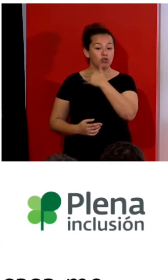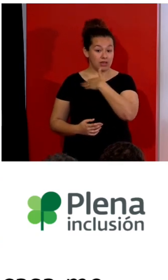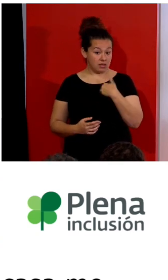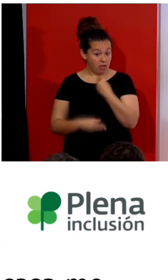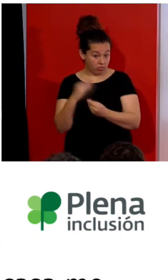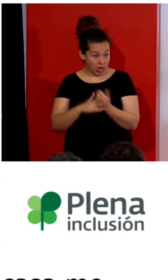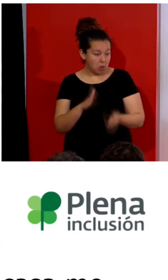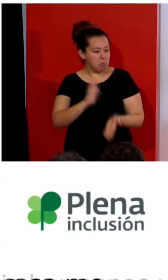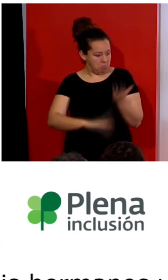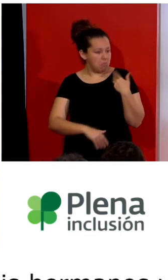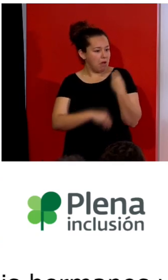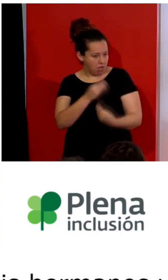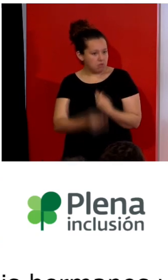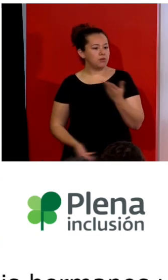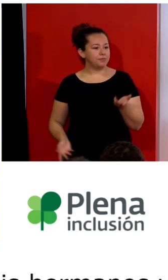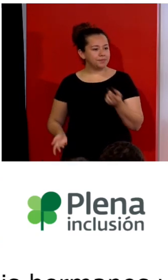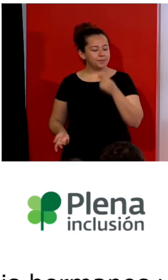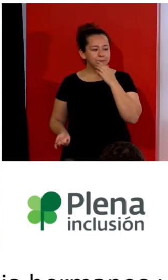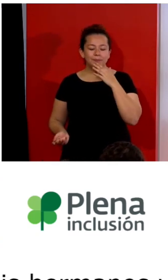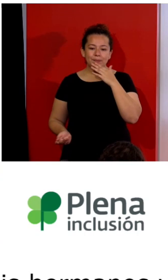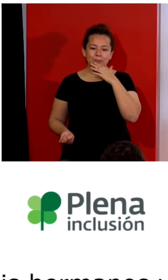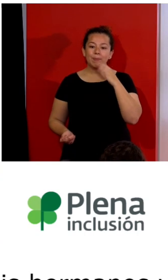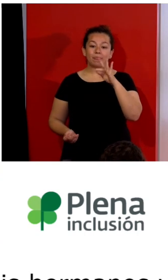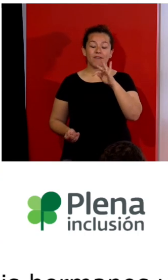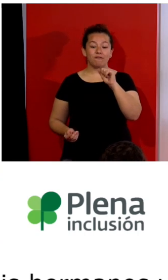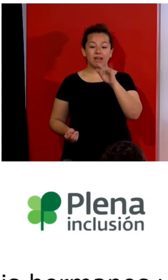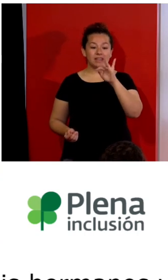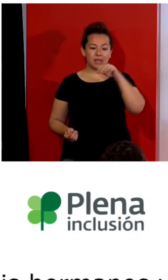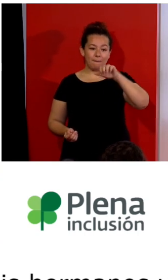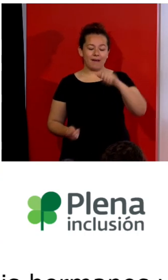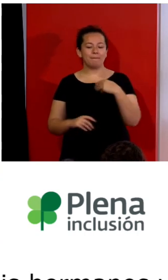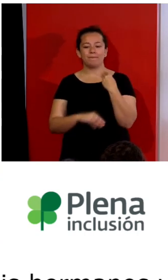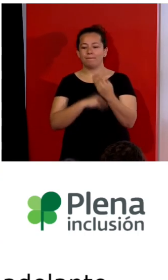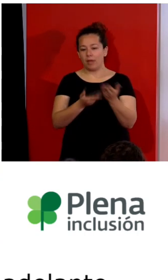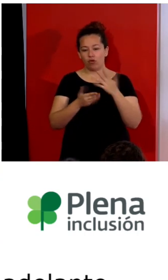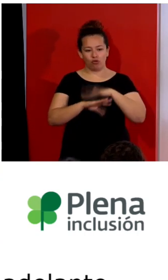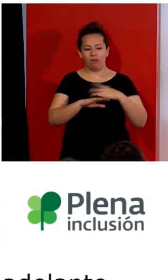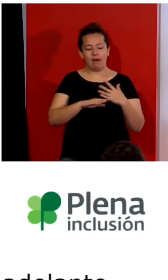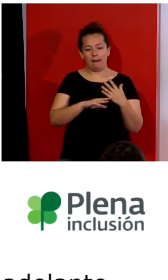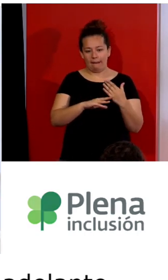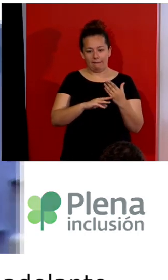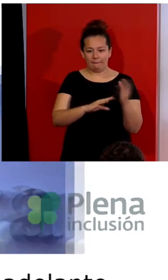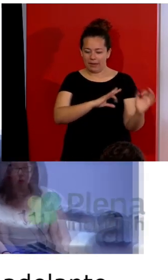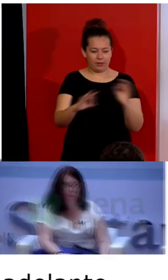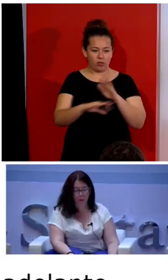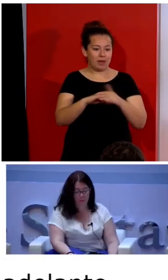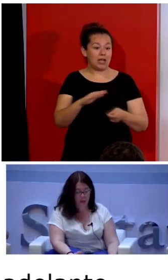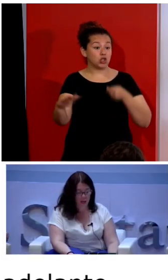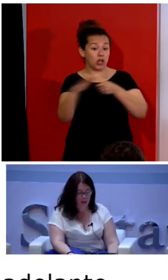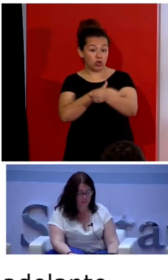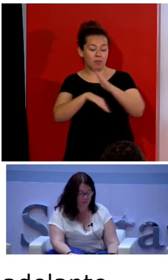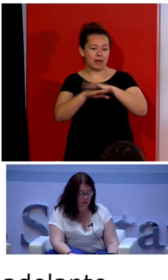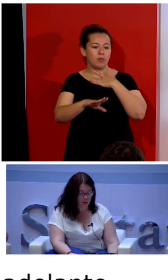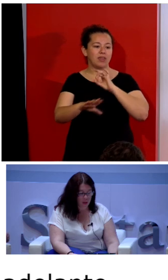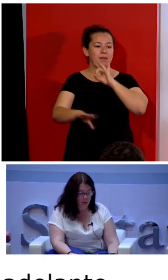pues adelante. Fátima ayudó en toda la preparación de la solicitud y poder